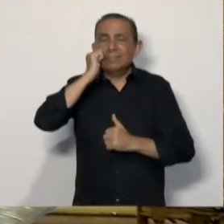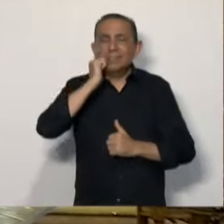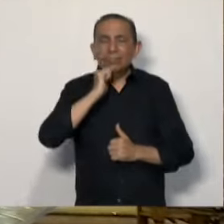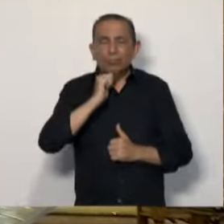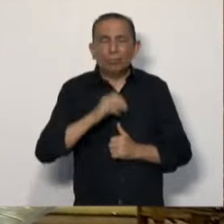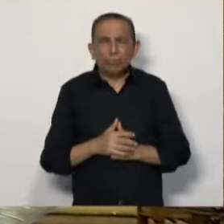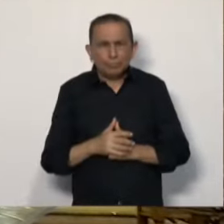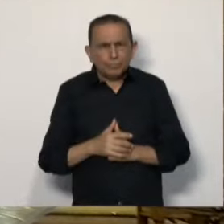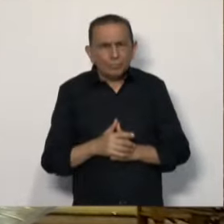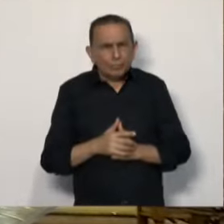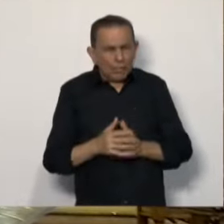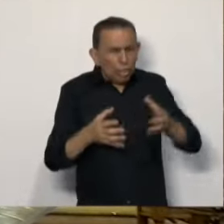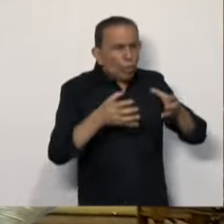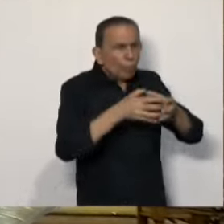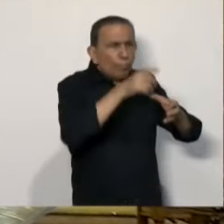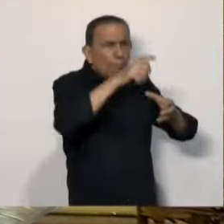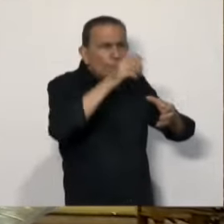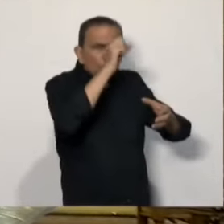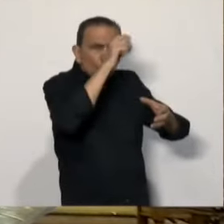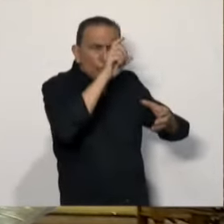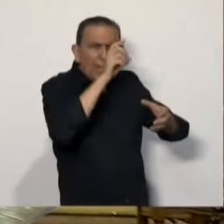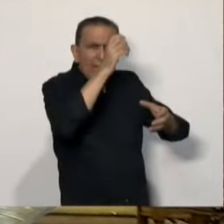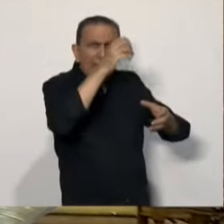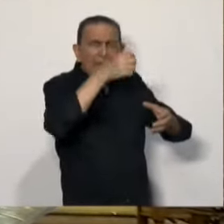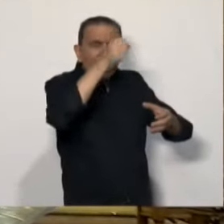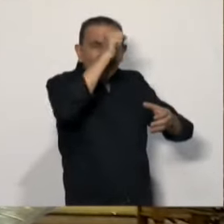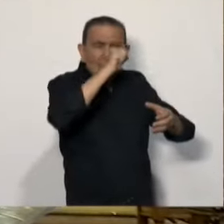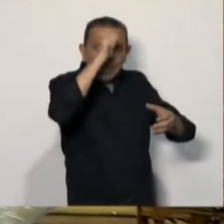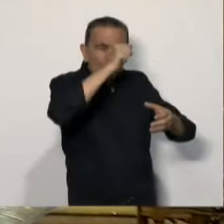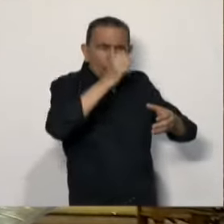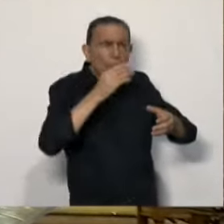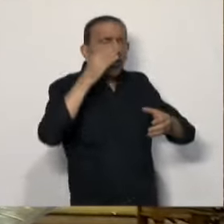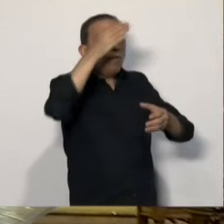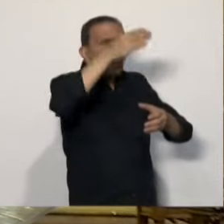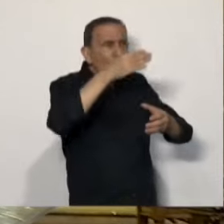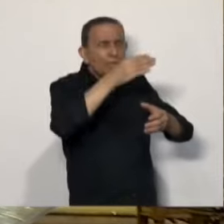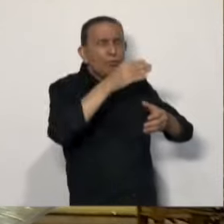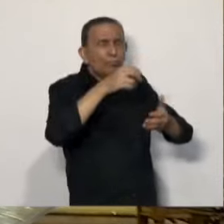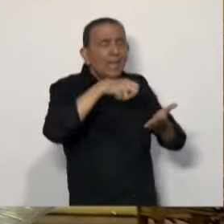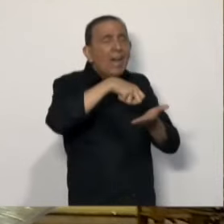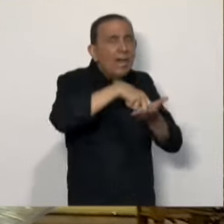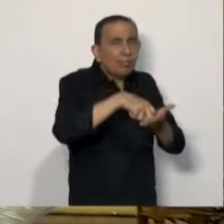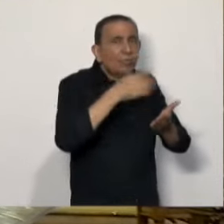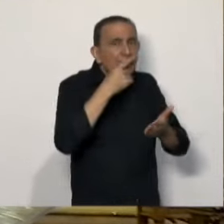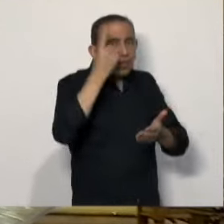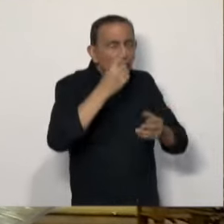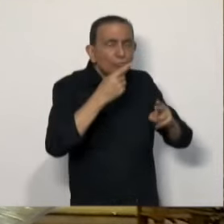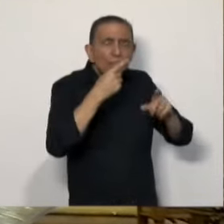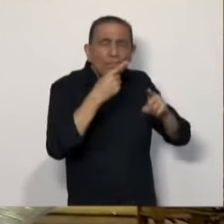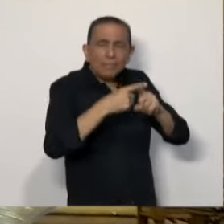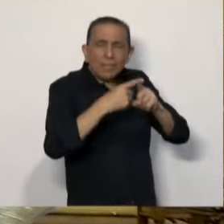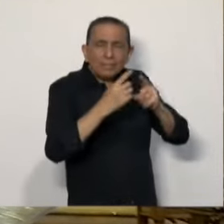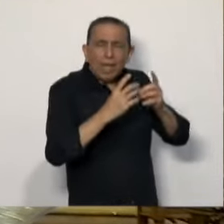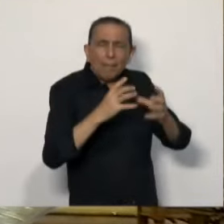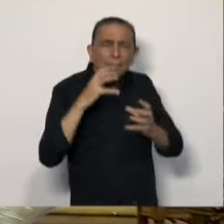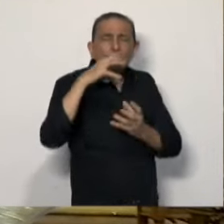Había unos griegos que habían subido a Jerusalén para adorar a Dios durante la fiesta de Pascua. Estos